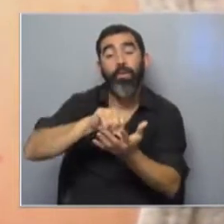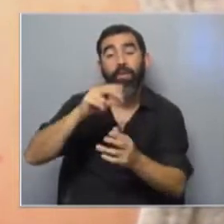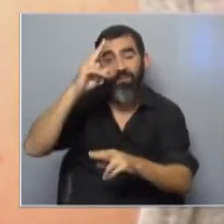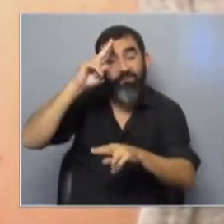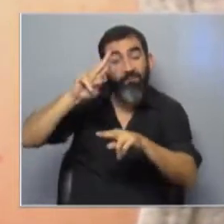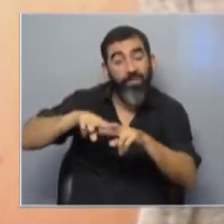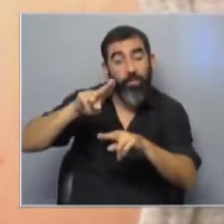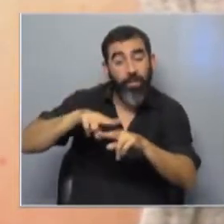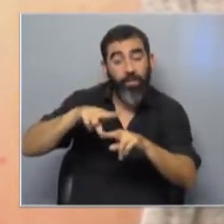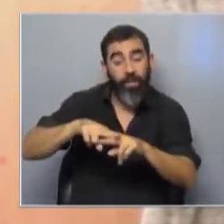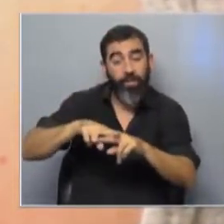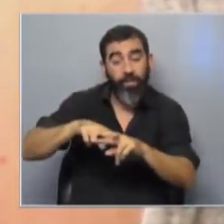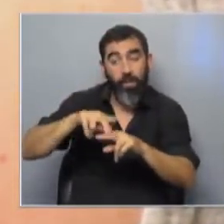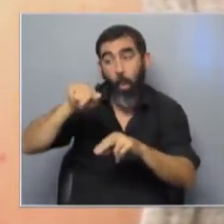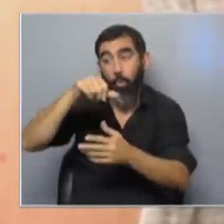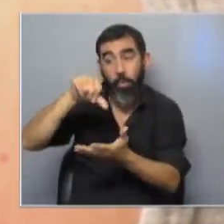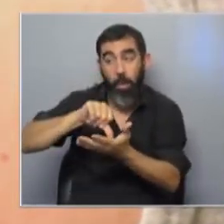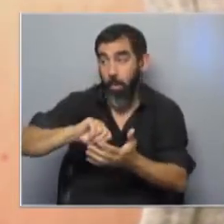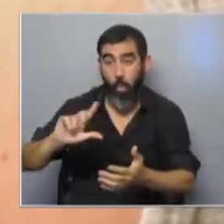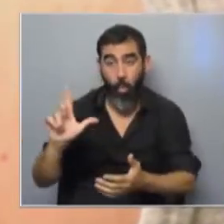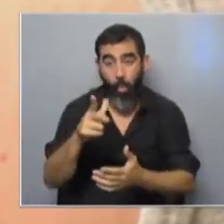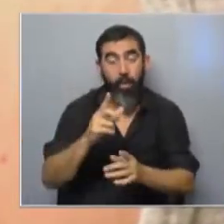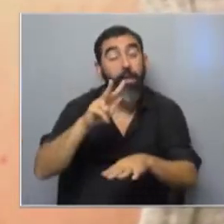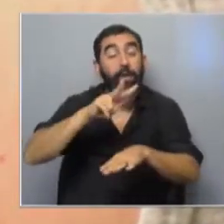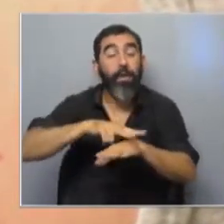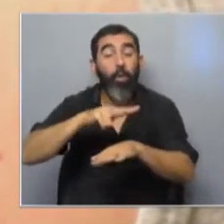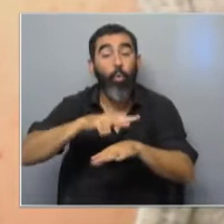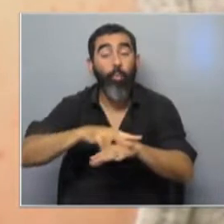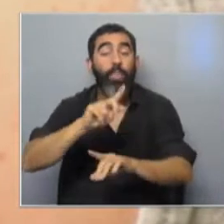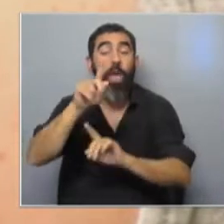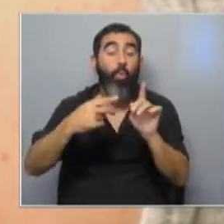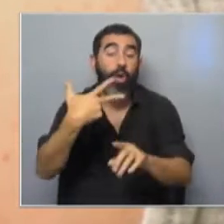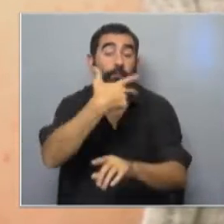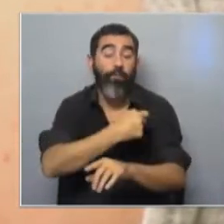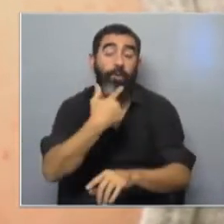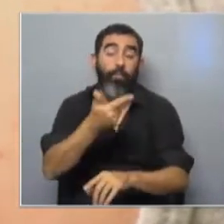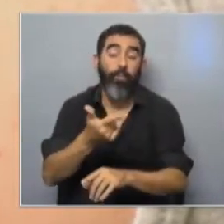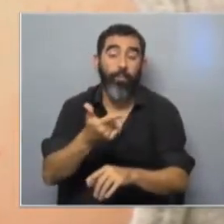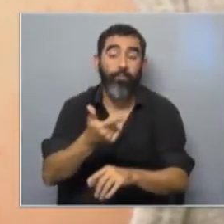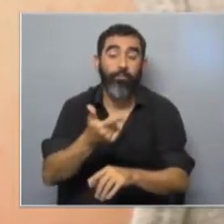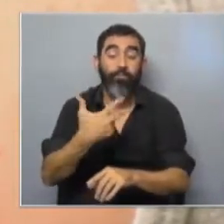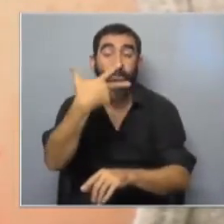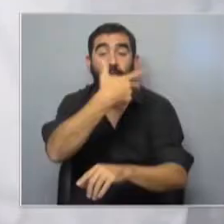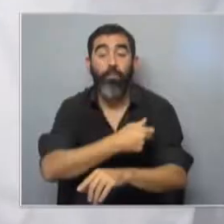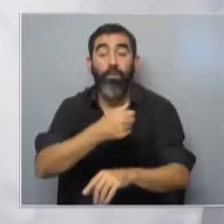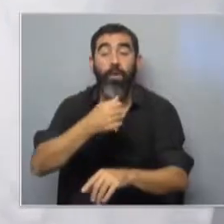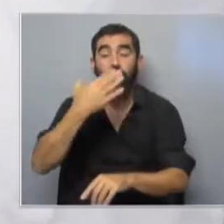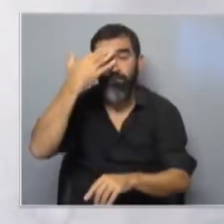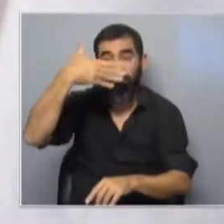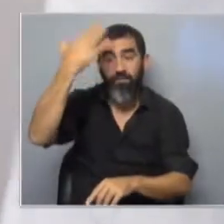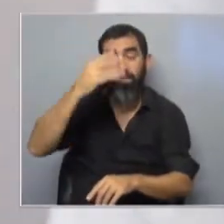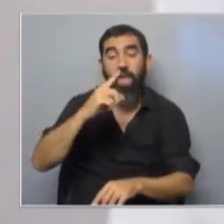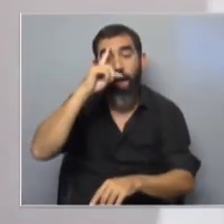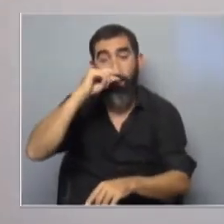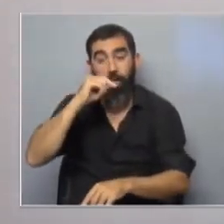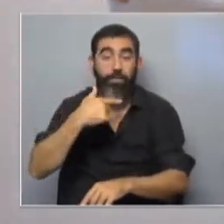enfermedades prevalentes que no hay en Uruguay, se recomiendan determinadas vacunas. Por ejemplo, muchos se han dado la vacuna de la fiebre amarilla.